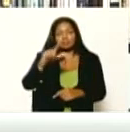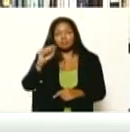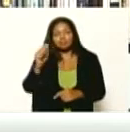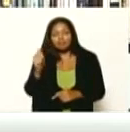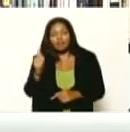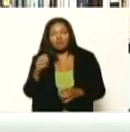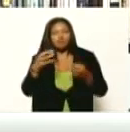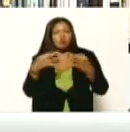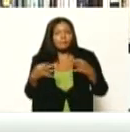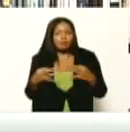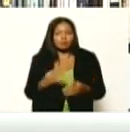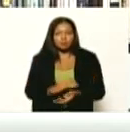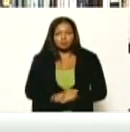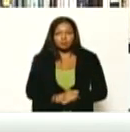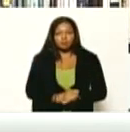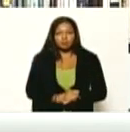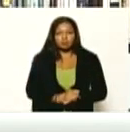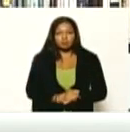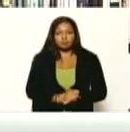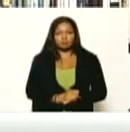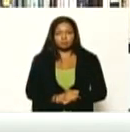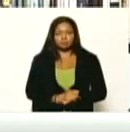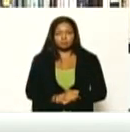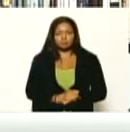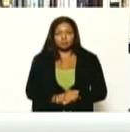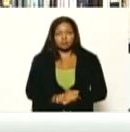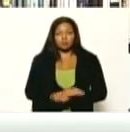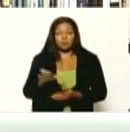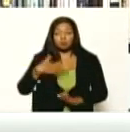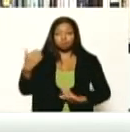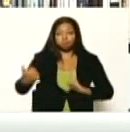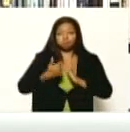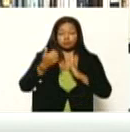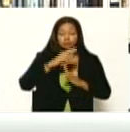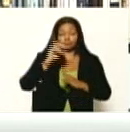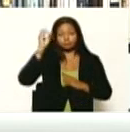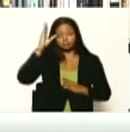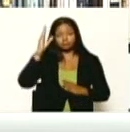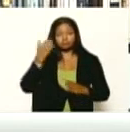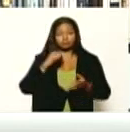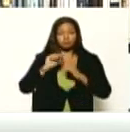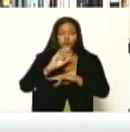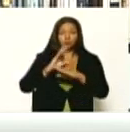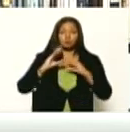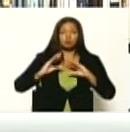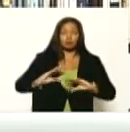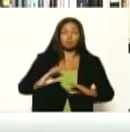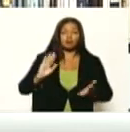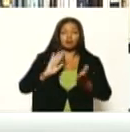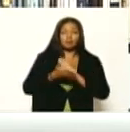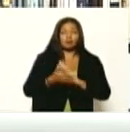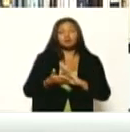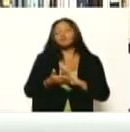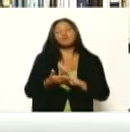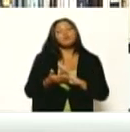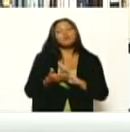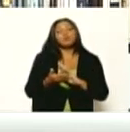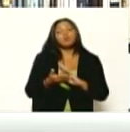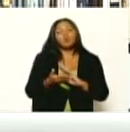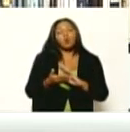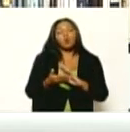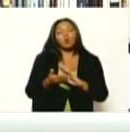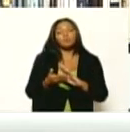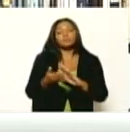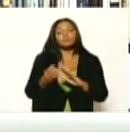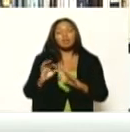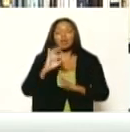original y que podría tener un impacto en la capacidad de los anticuerpos para acabar con el virus. Esta